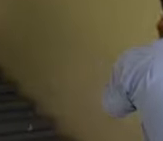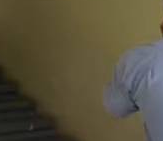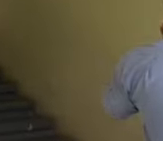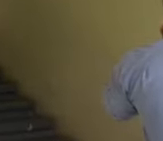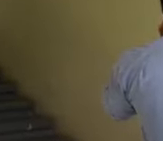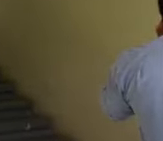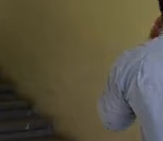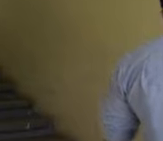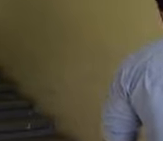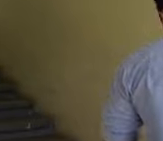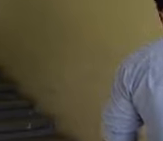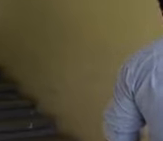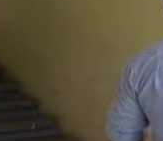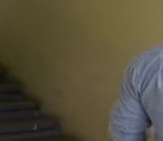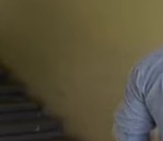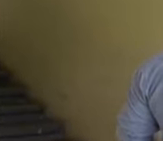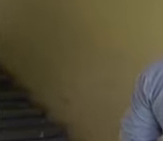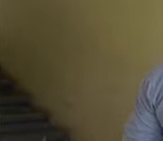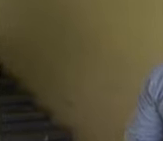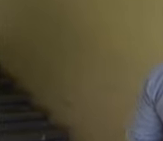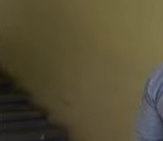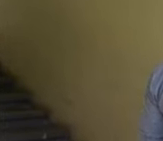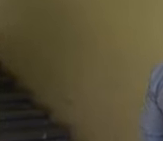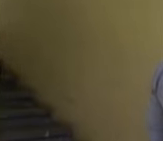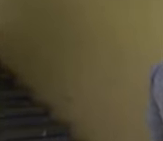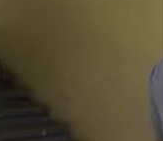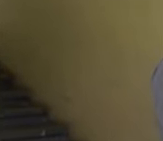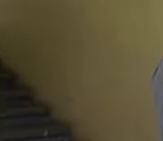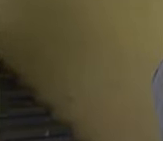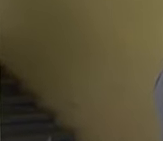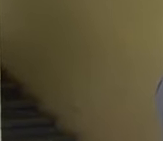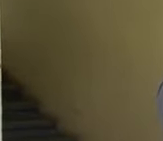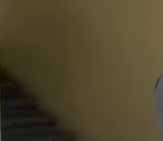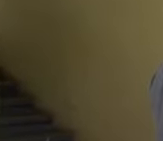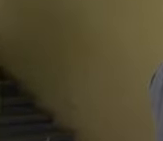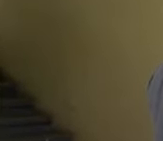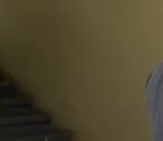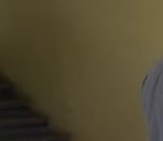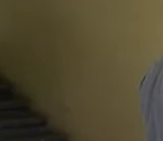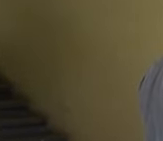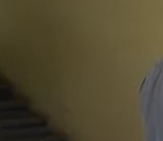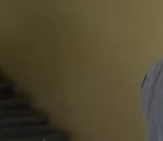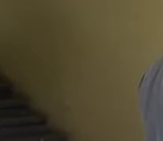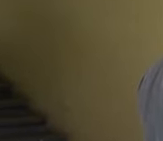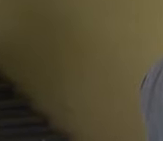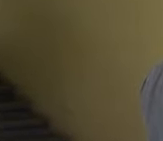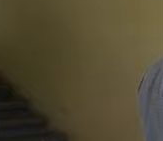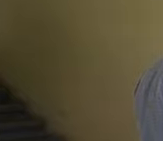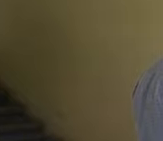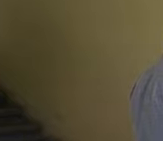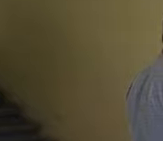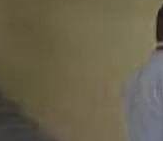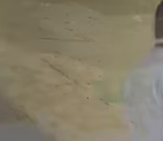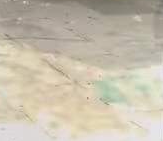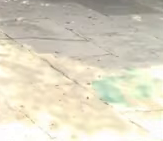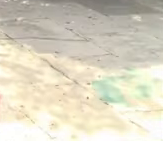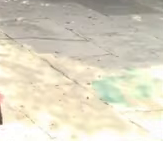dejado. También con la responsabilidad que tenemos como docentes de estar evitando también la aglomeración de personas.